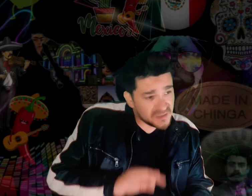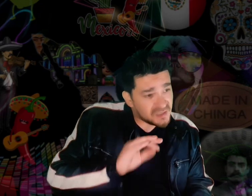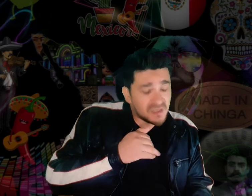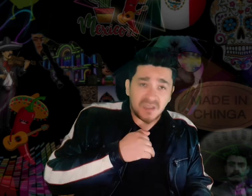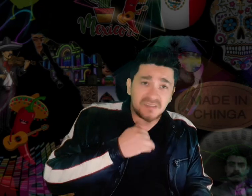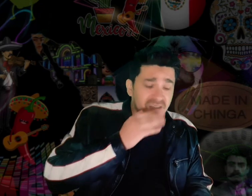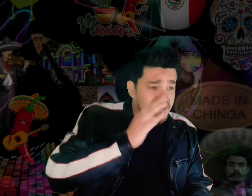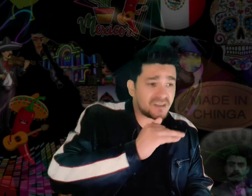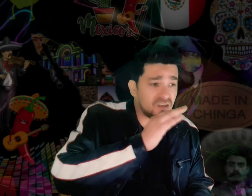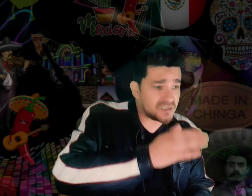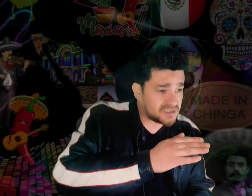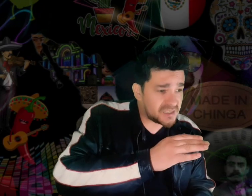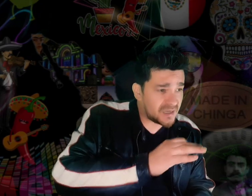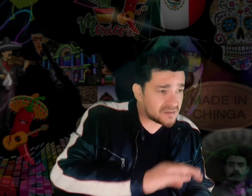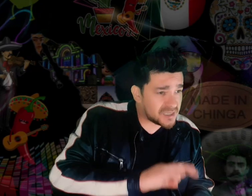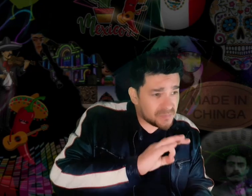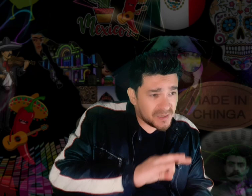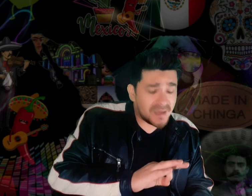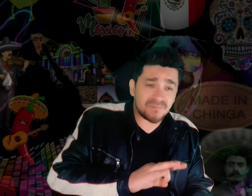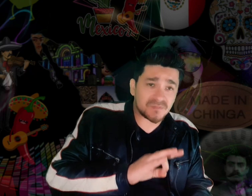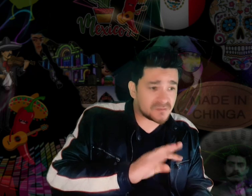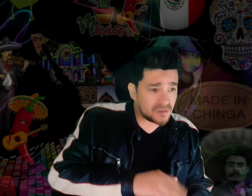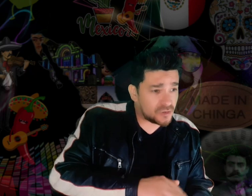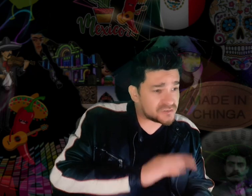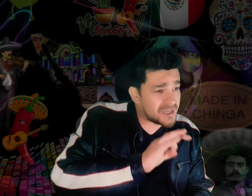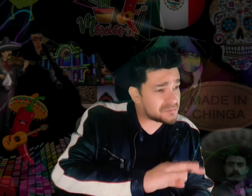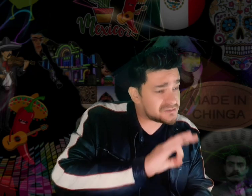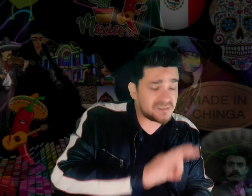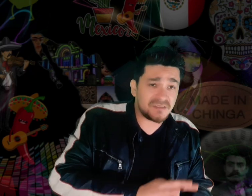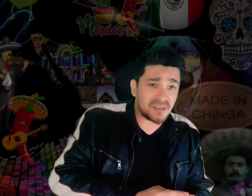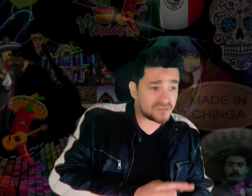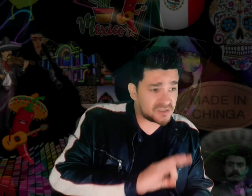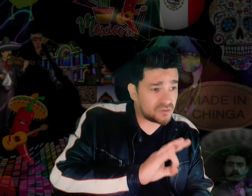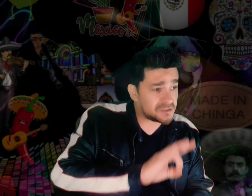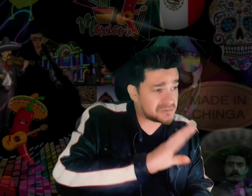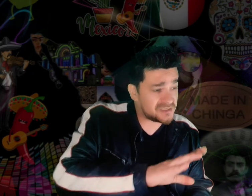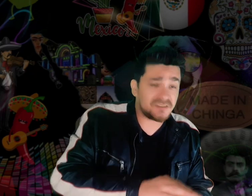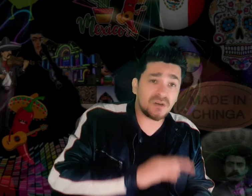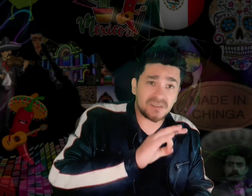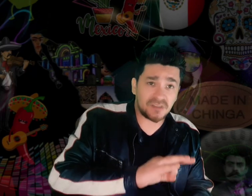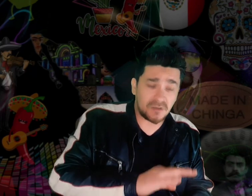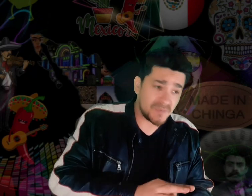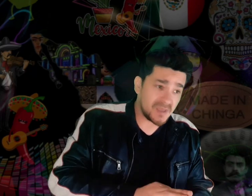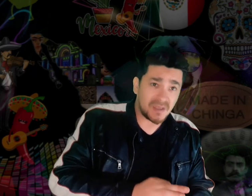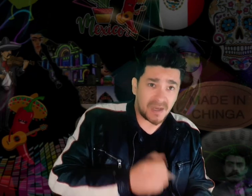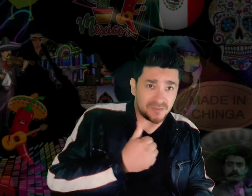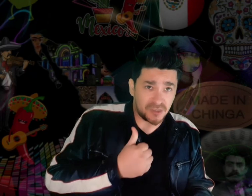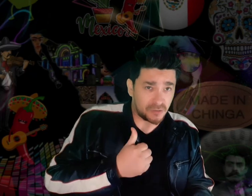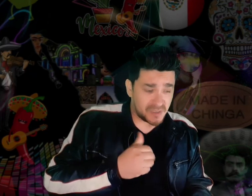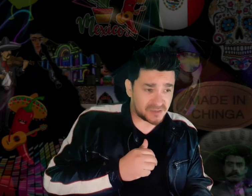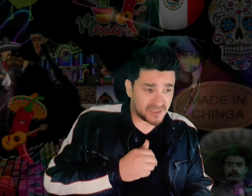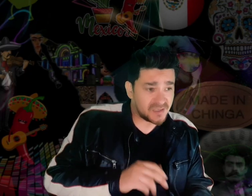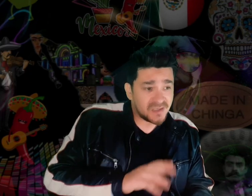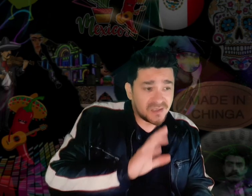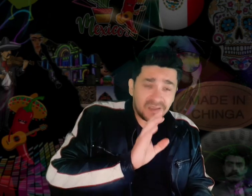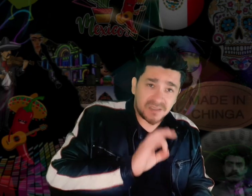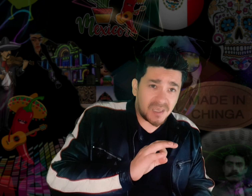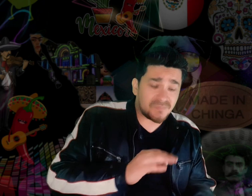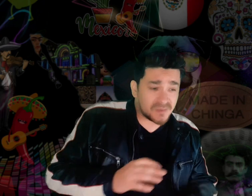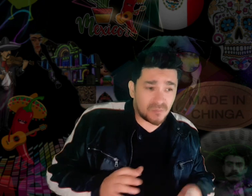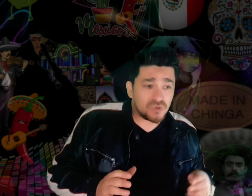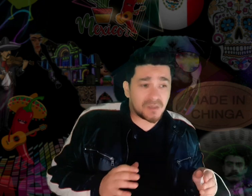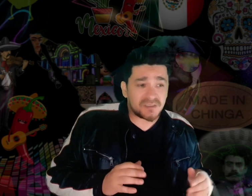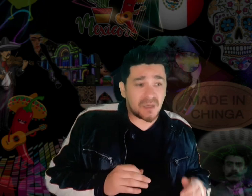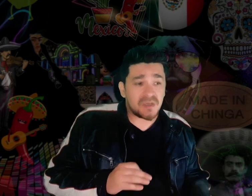bueno, esa gente que lo critica, que vea los expresidentes, los 5 expresidentes, lo que hicieron anteriormente.